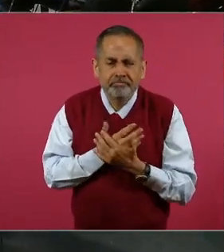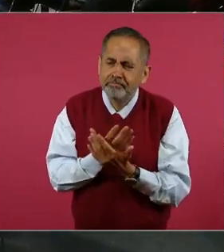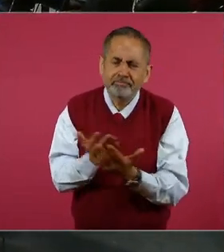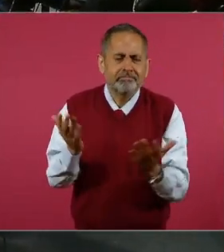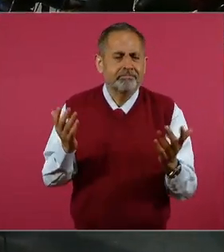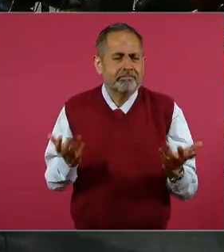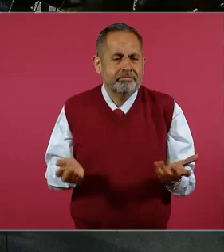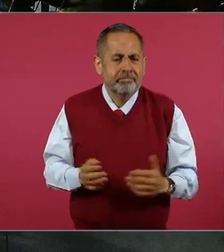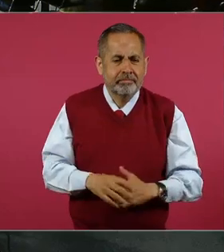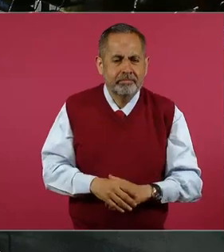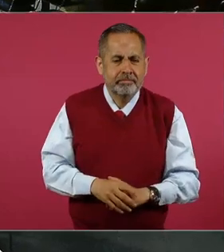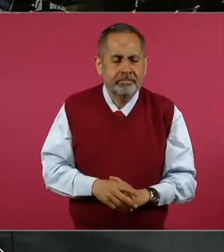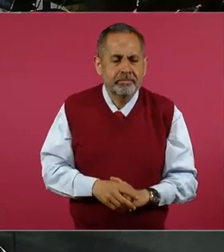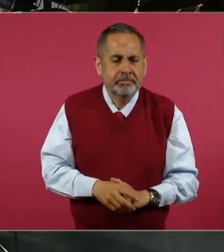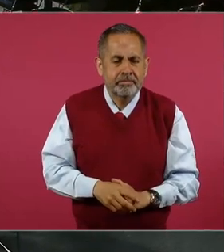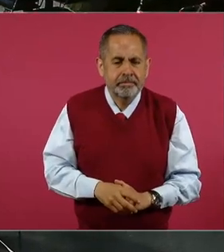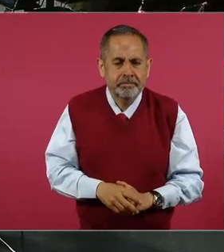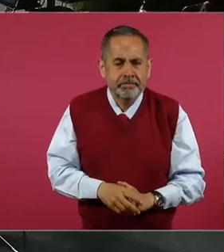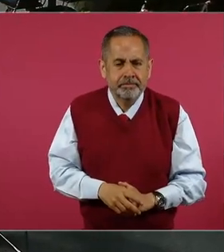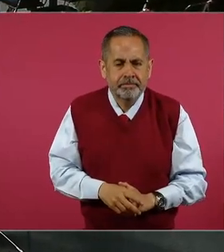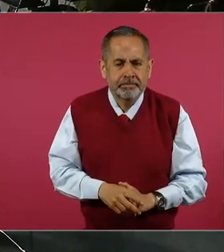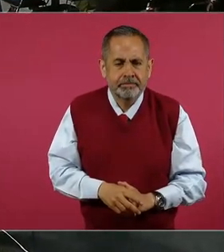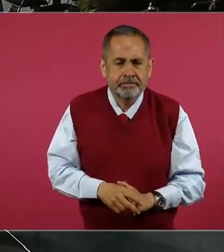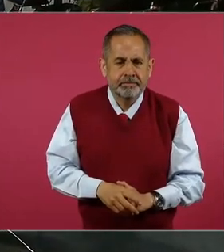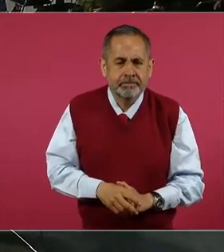Y hay alguna parte,